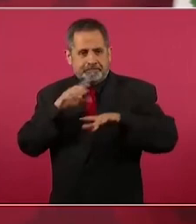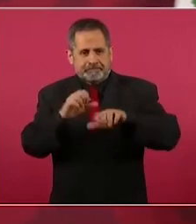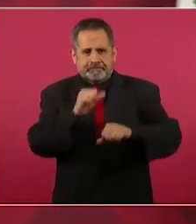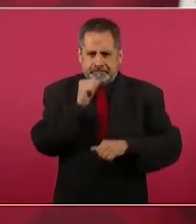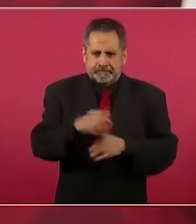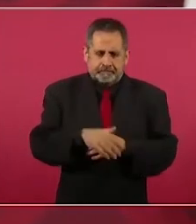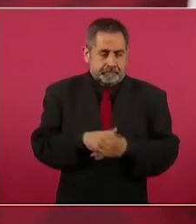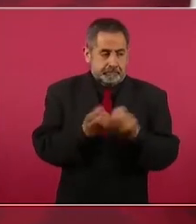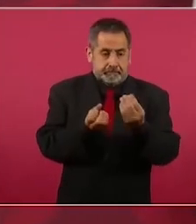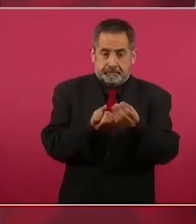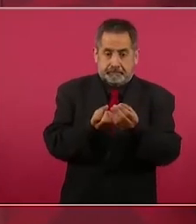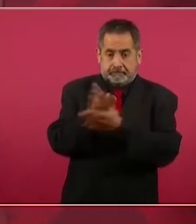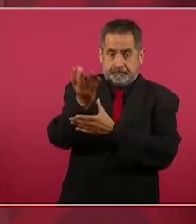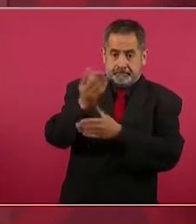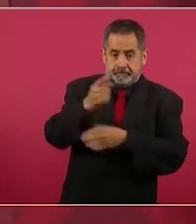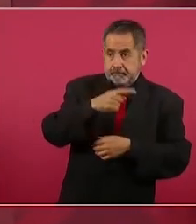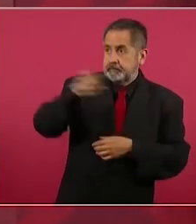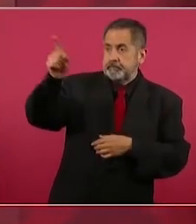cuando sale.